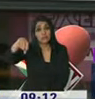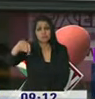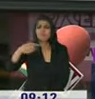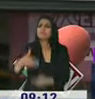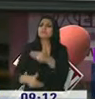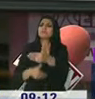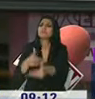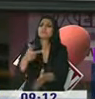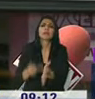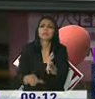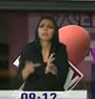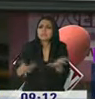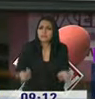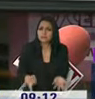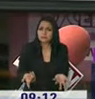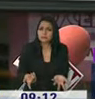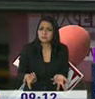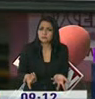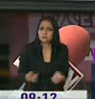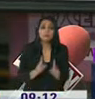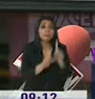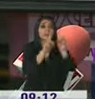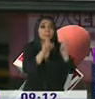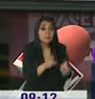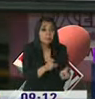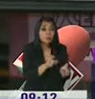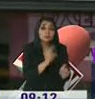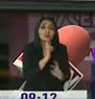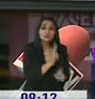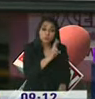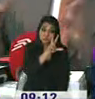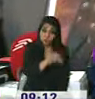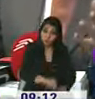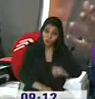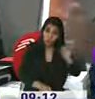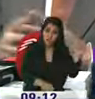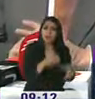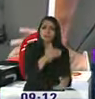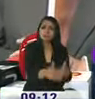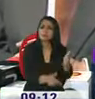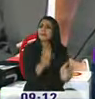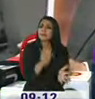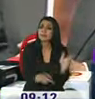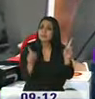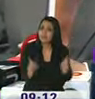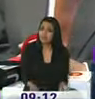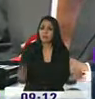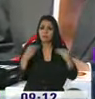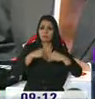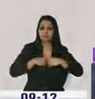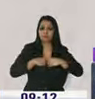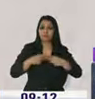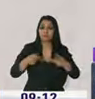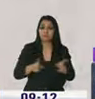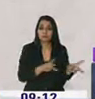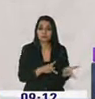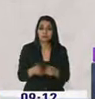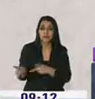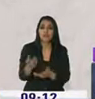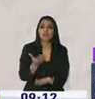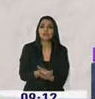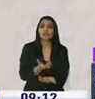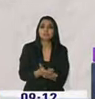está preguntando. Después del sí, ¿qué es lo que va a venir? Cedatos también ha realizado un estudio en torno al plan económico